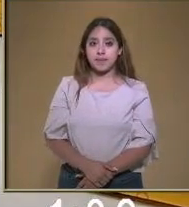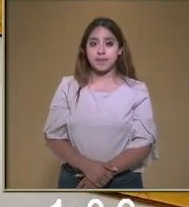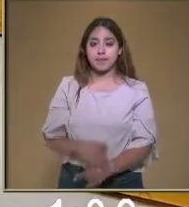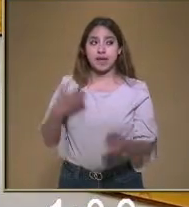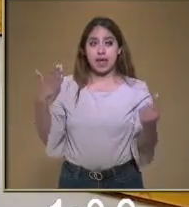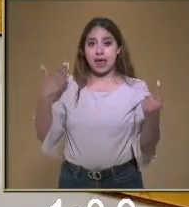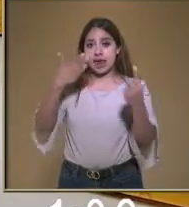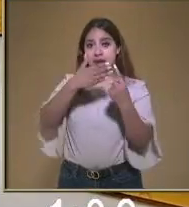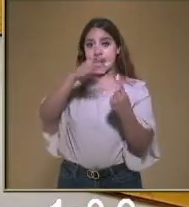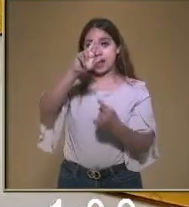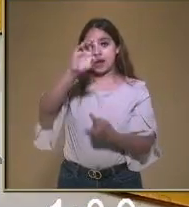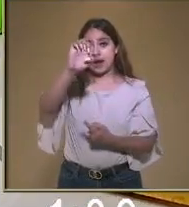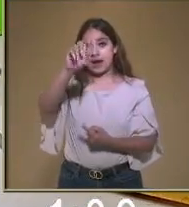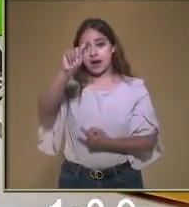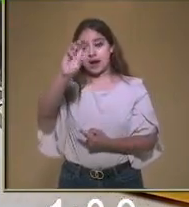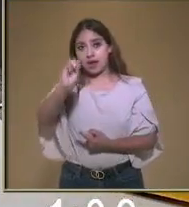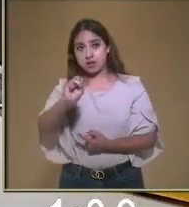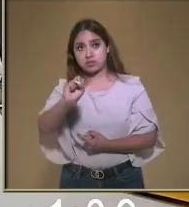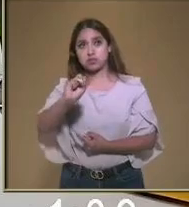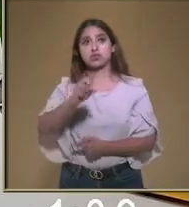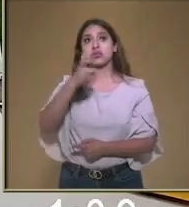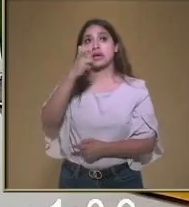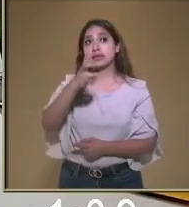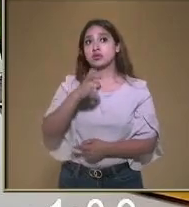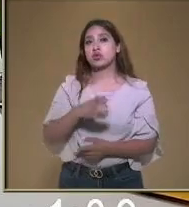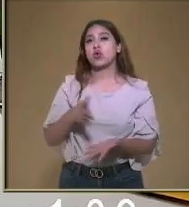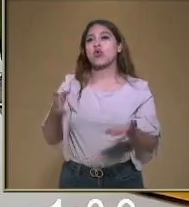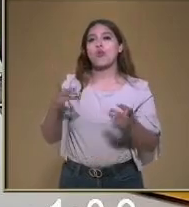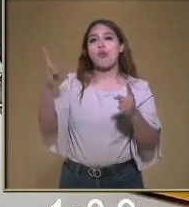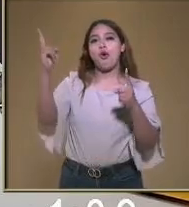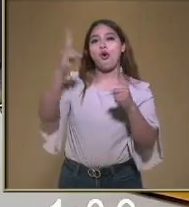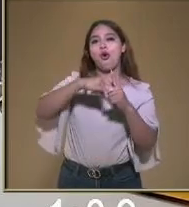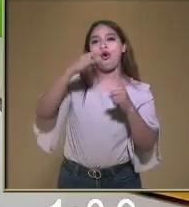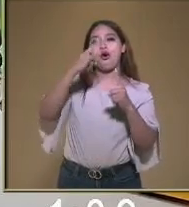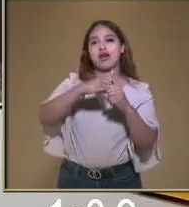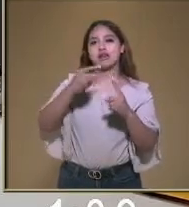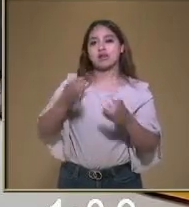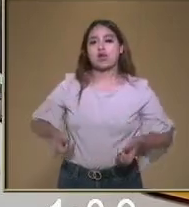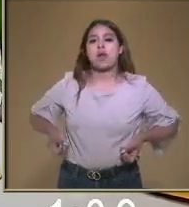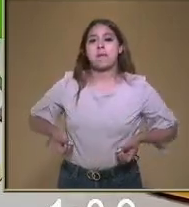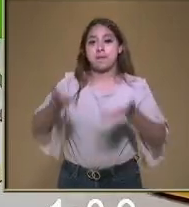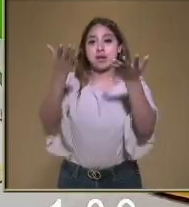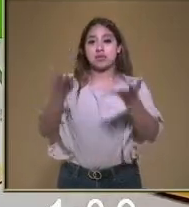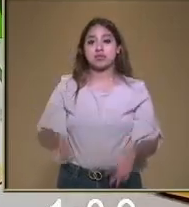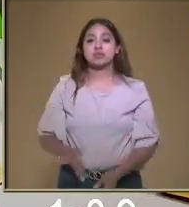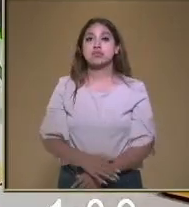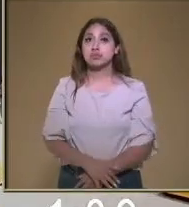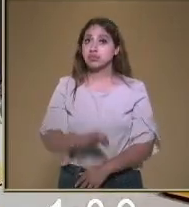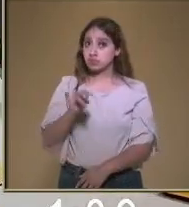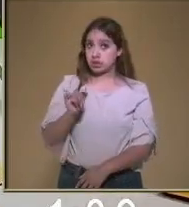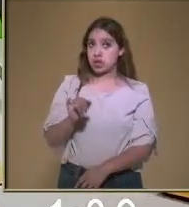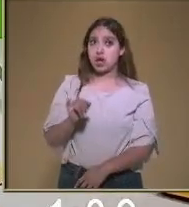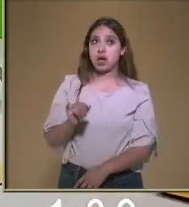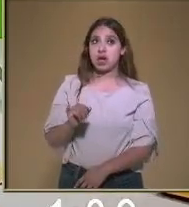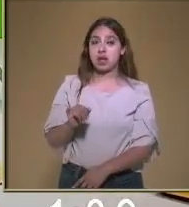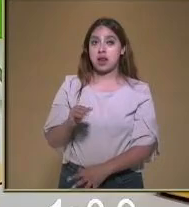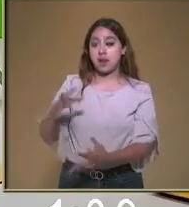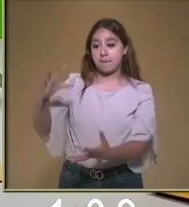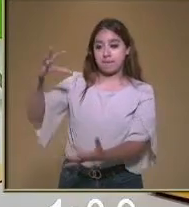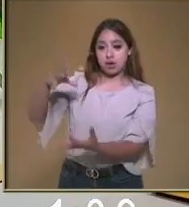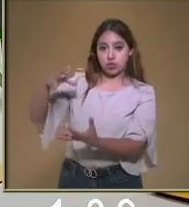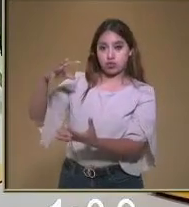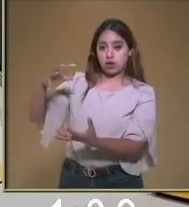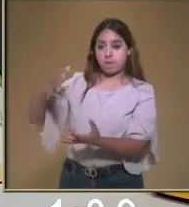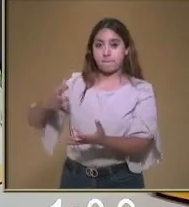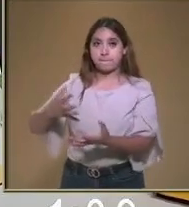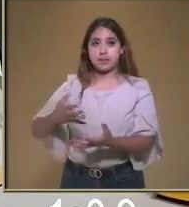profe, en meter la mayor cantidad de goles con la mano, profe. Es decir, vamos a lanzar la pelota, ¿sí?